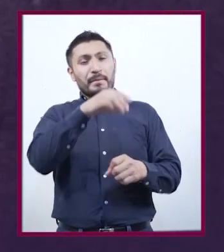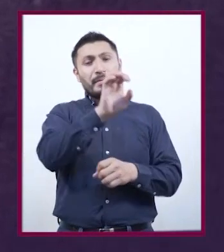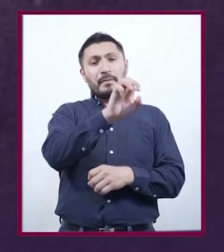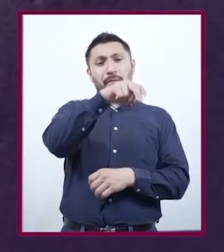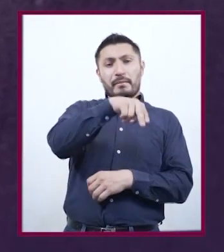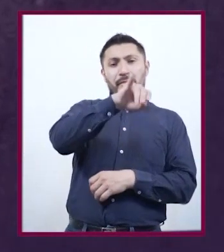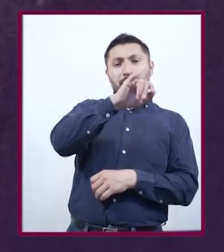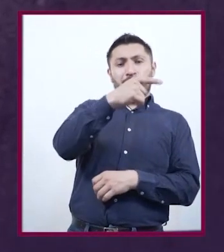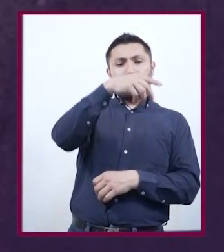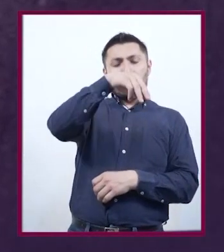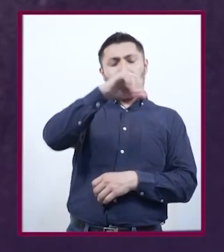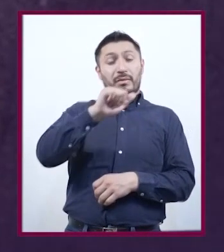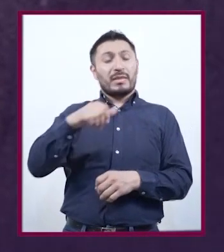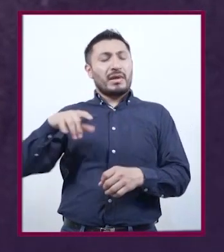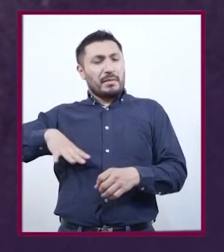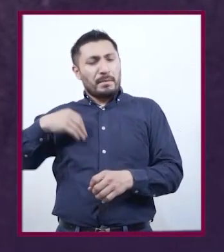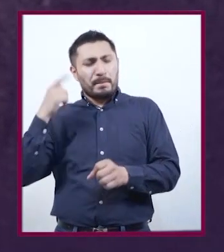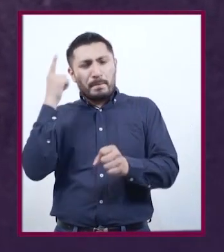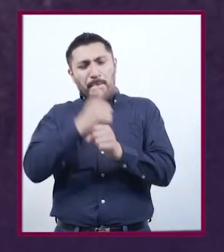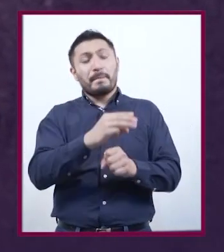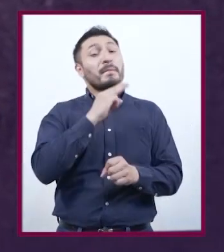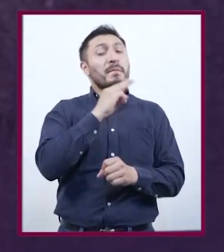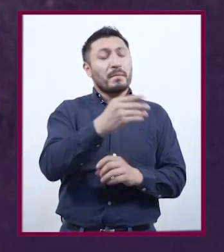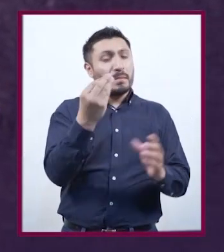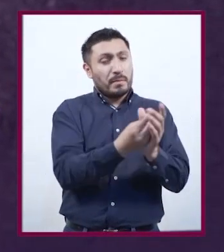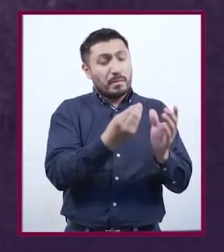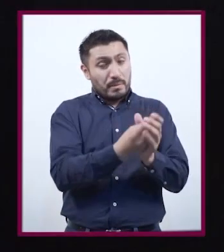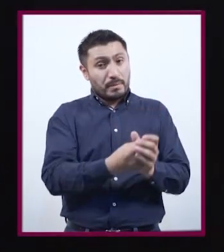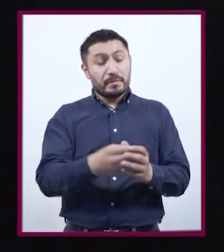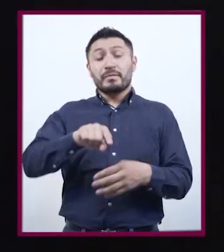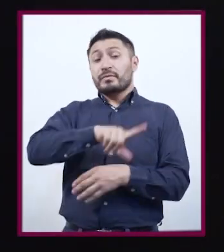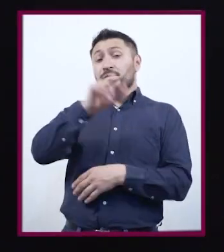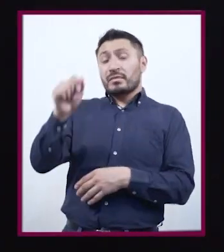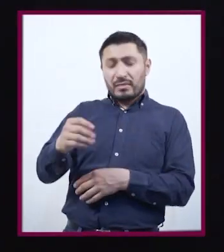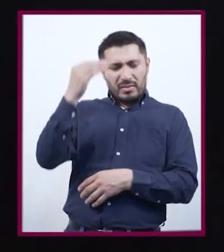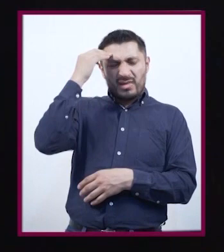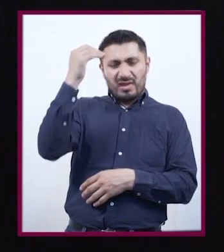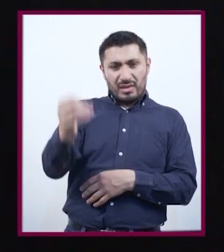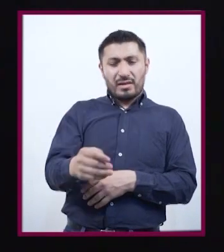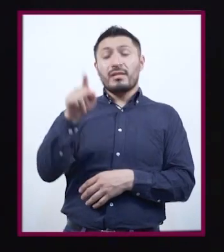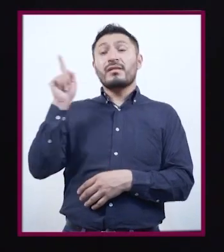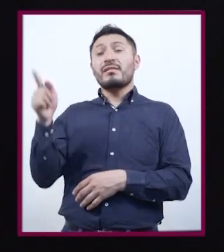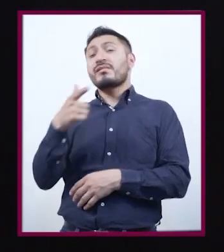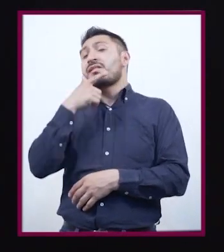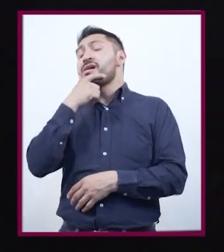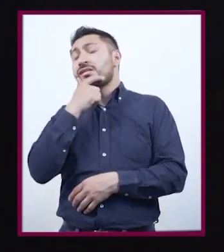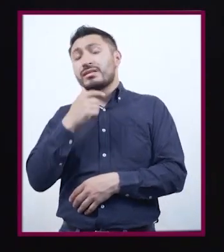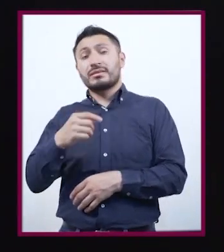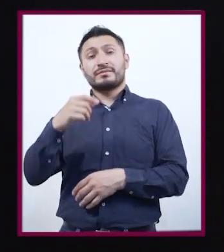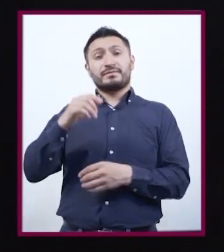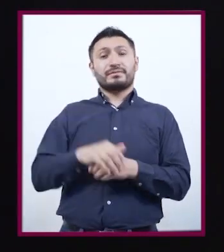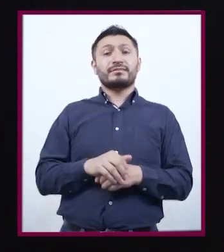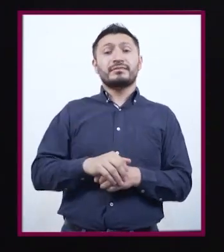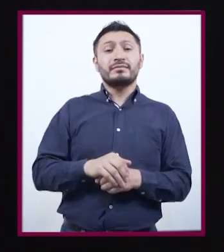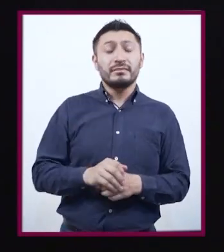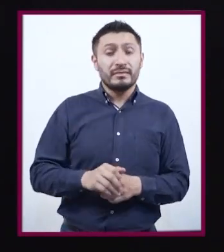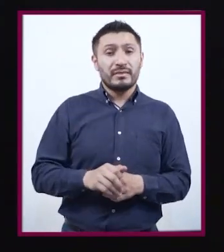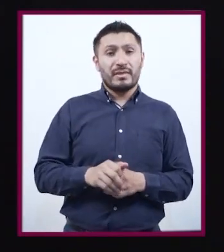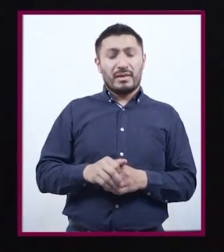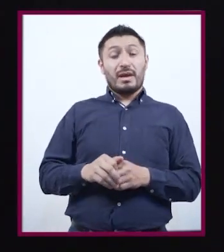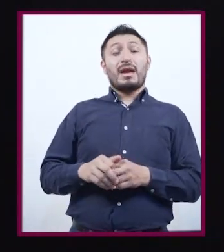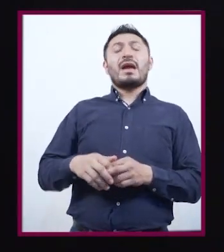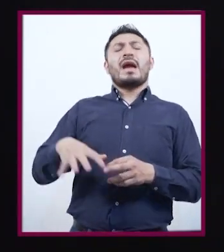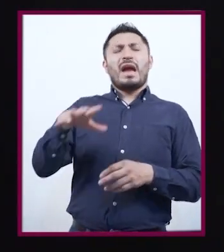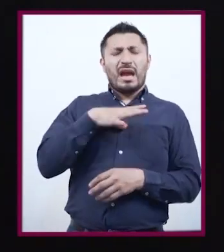iba a enfrentar a Enigma en la lucha por decodificar sus mensajes. Después de un tiempo, los ingleses y norteamericanos, con el